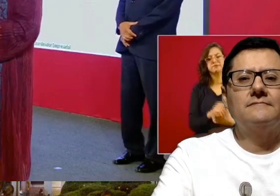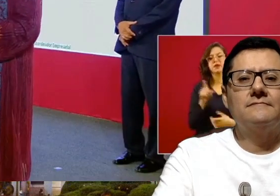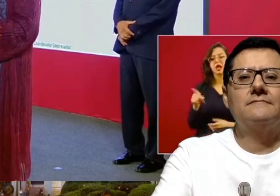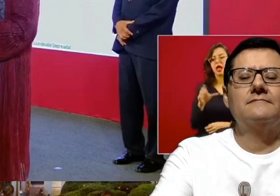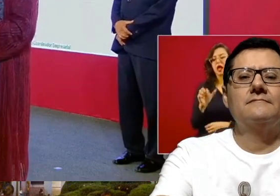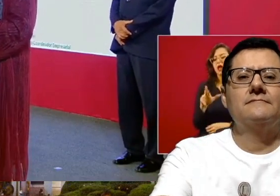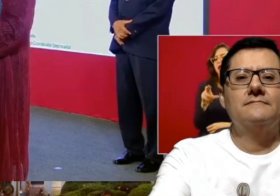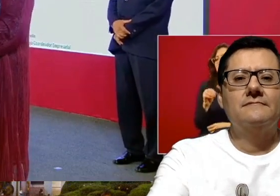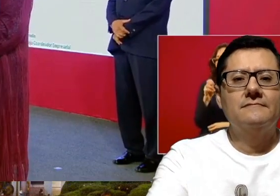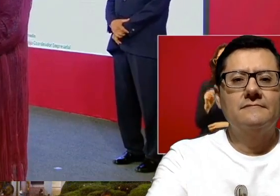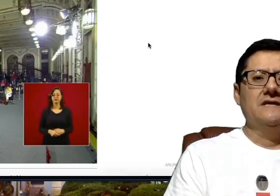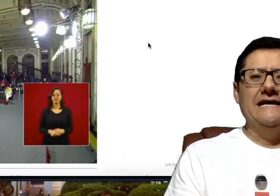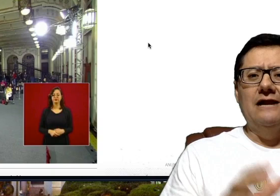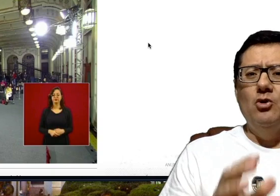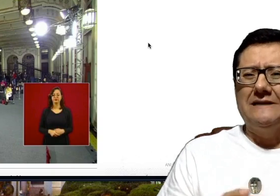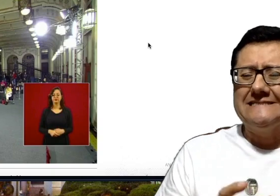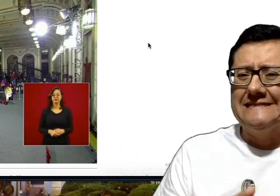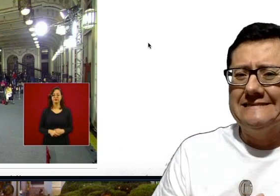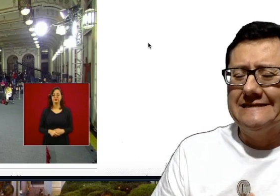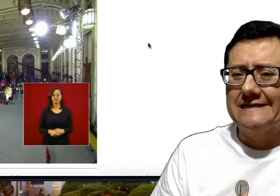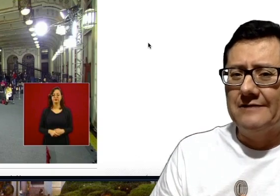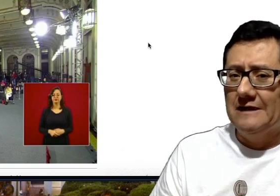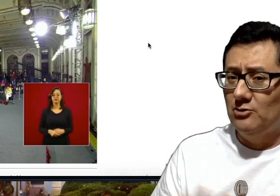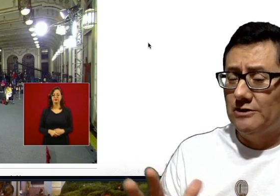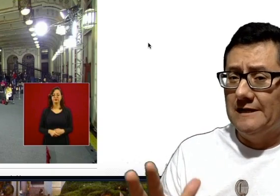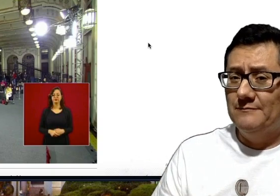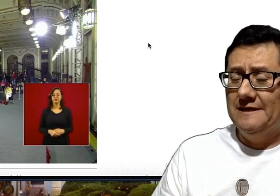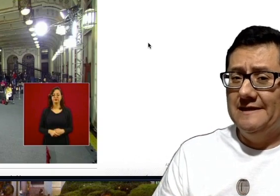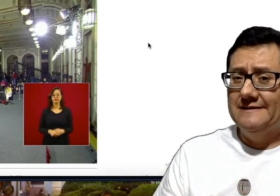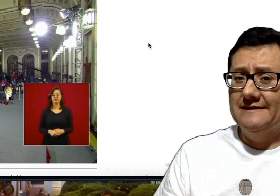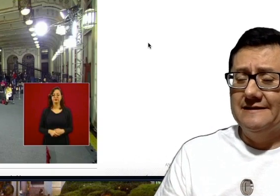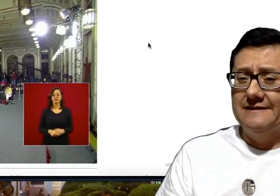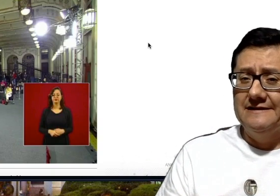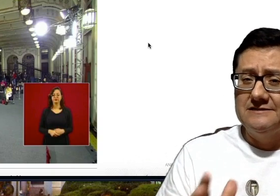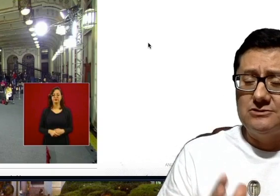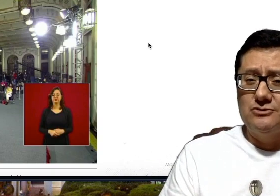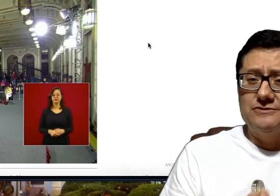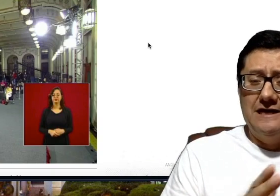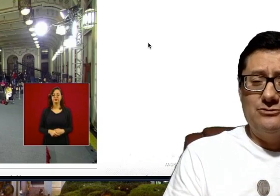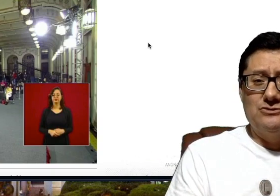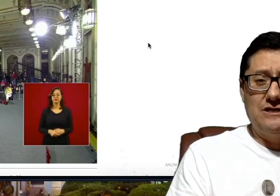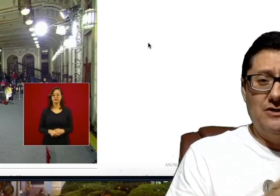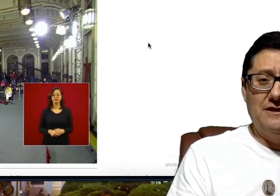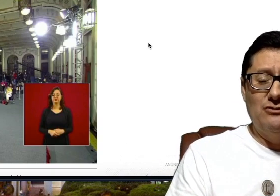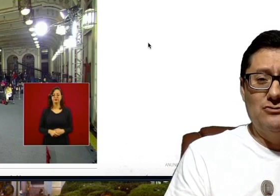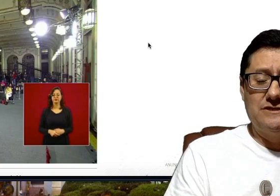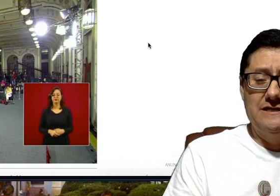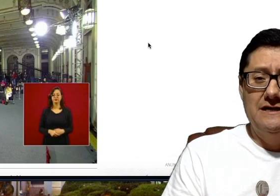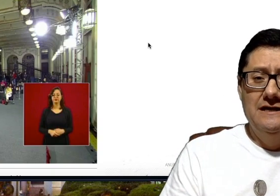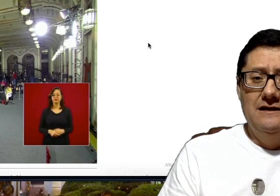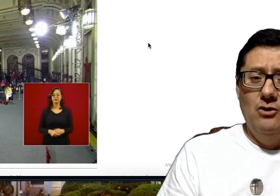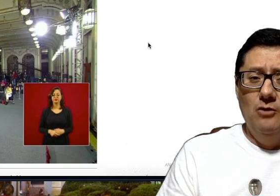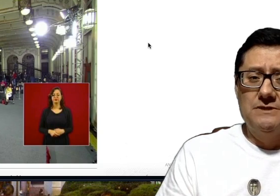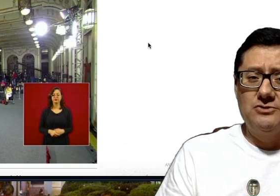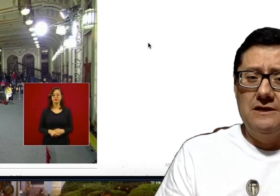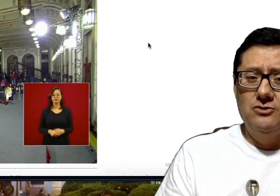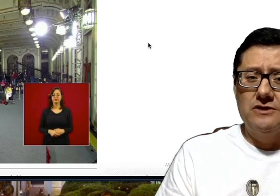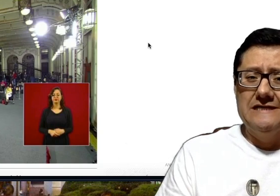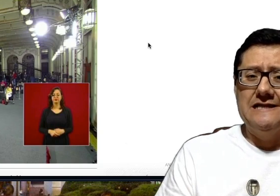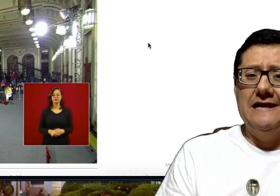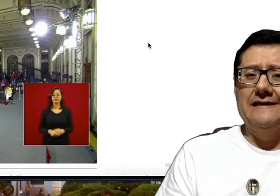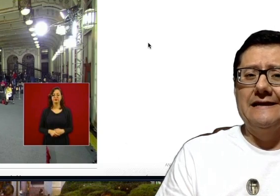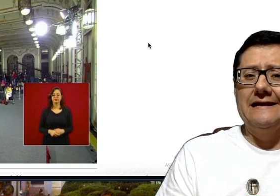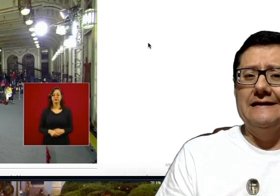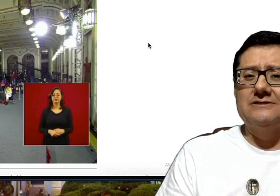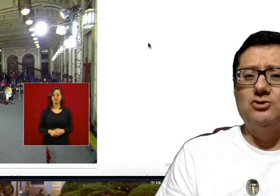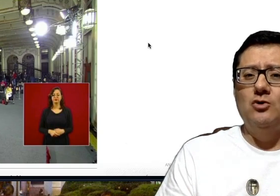Consejo Coordinador Empresarial. Y algo bastante revelador también de estos datos que ahora da a conocer López Obrador